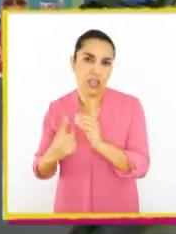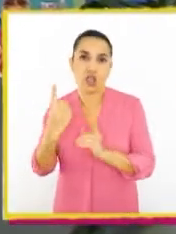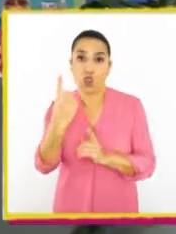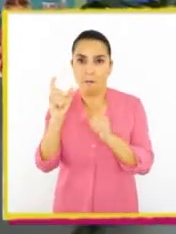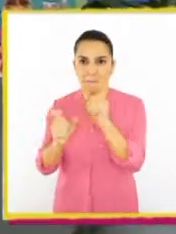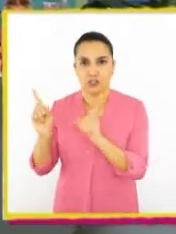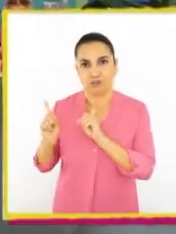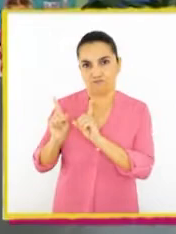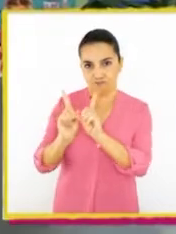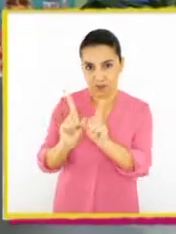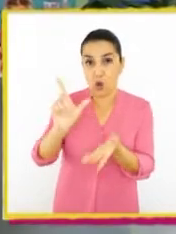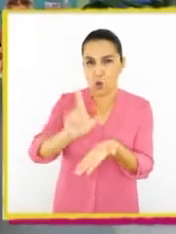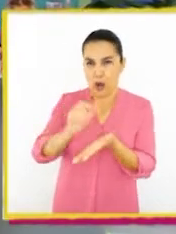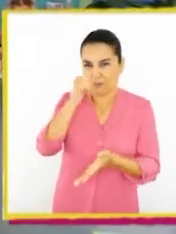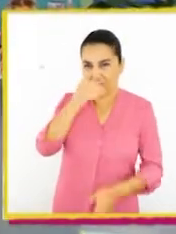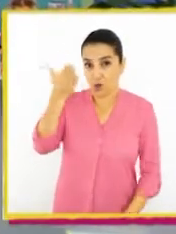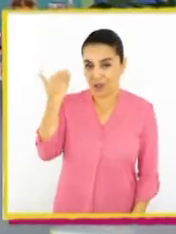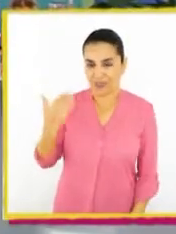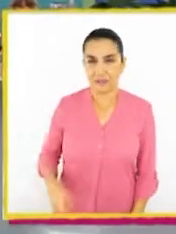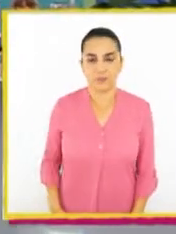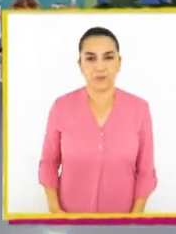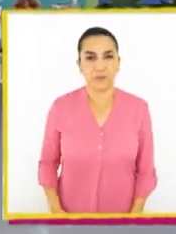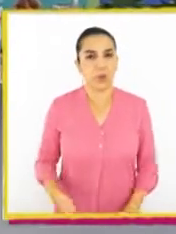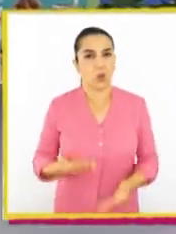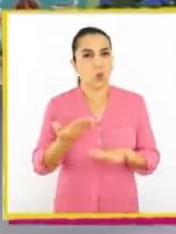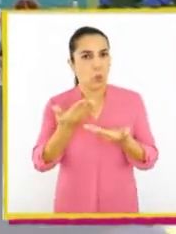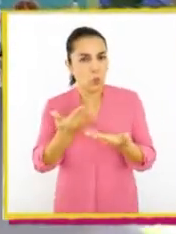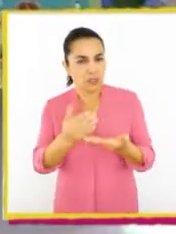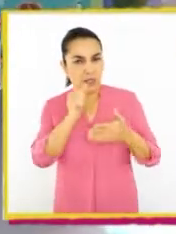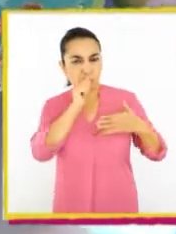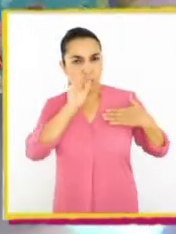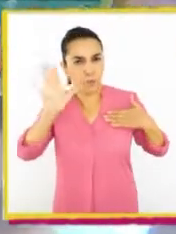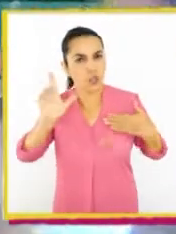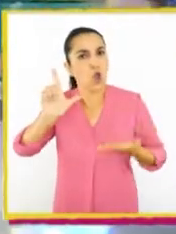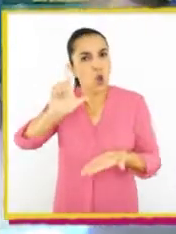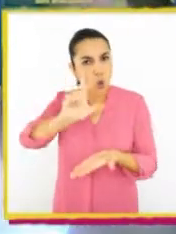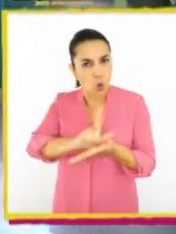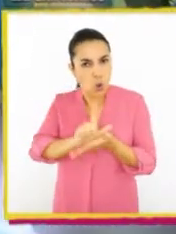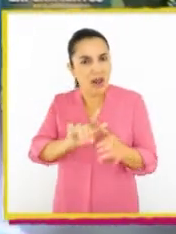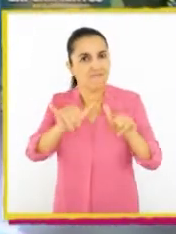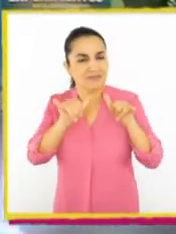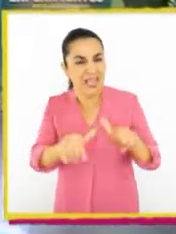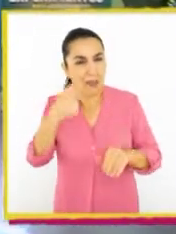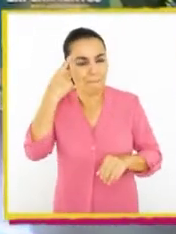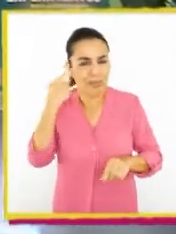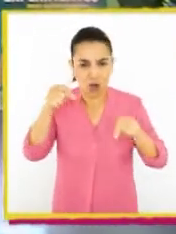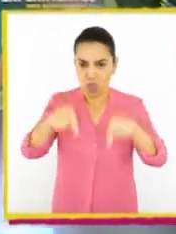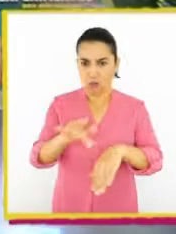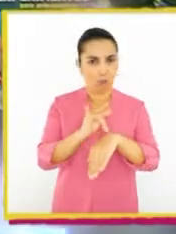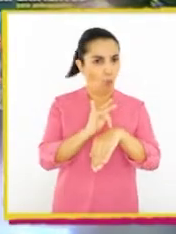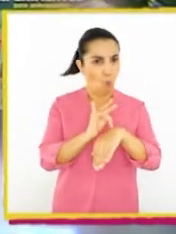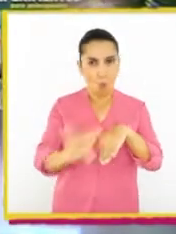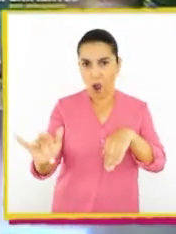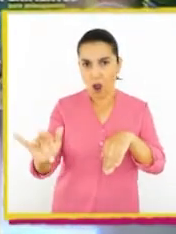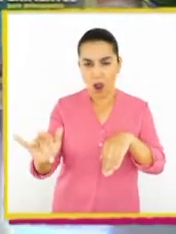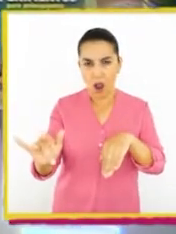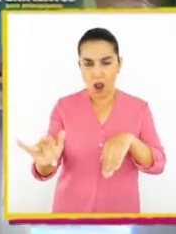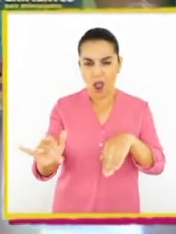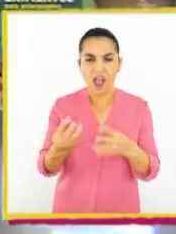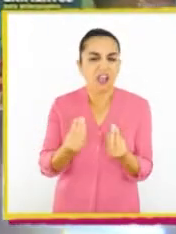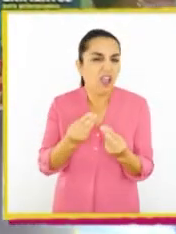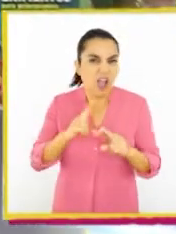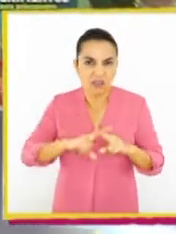esa época en la zona. Pongamos atención. Ustedes nos prometieron un lugar para instalarlos, pero aquí no hay